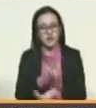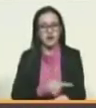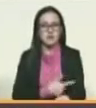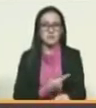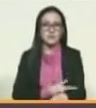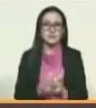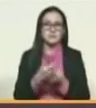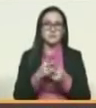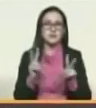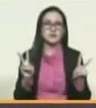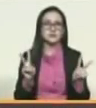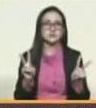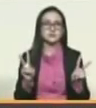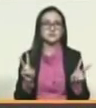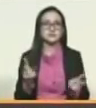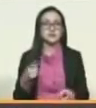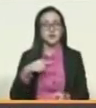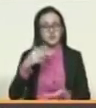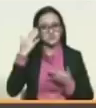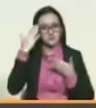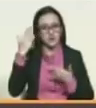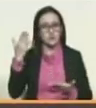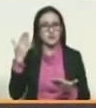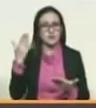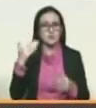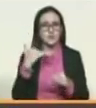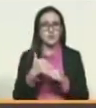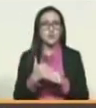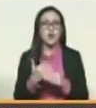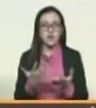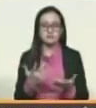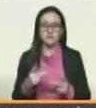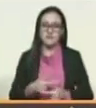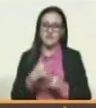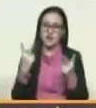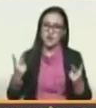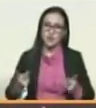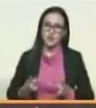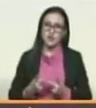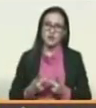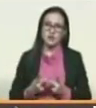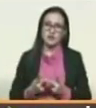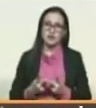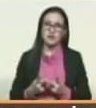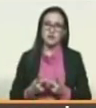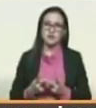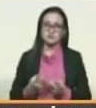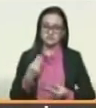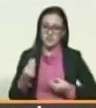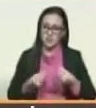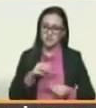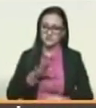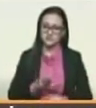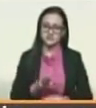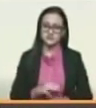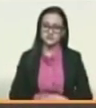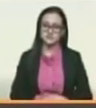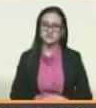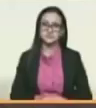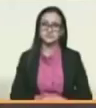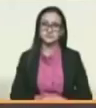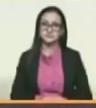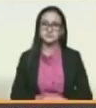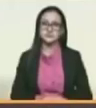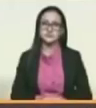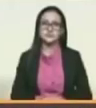y de paz. Así que nosotros la saludamos y como la saludamos la vamos a valorar una vez que tengamos la definición técnica al